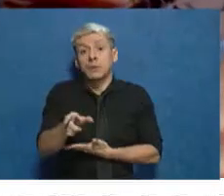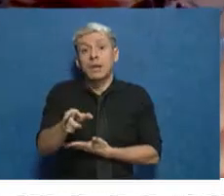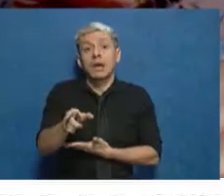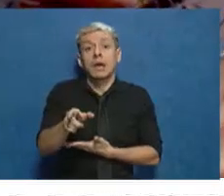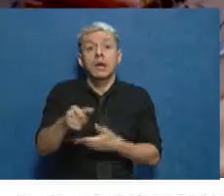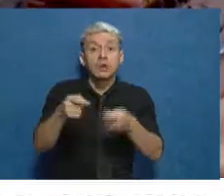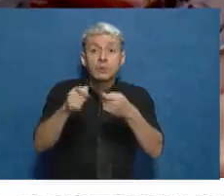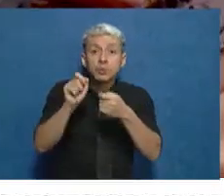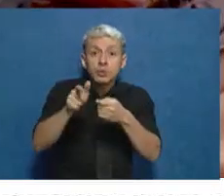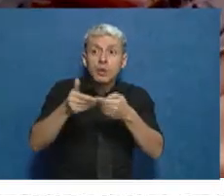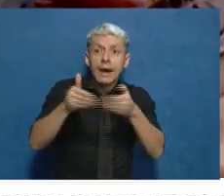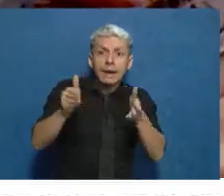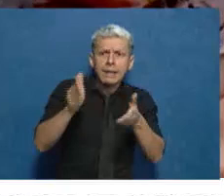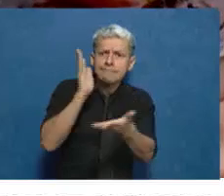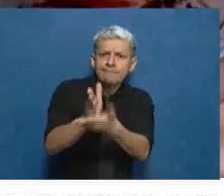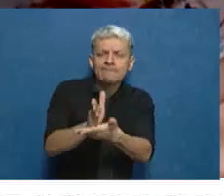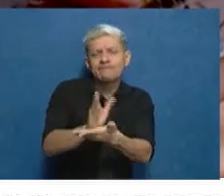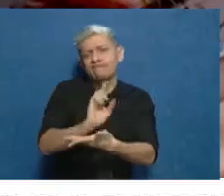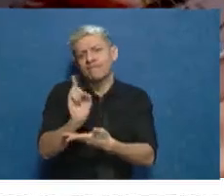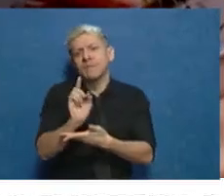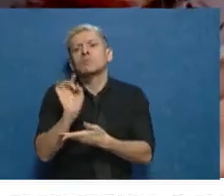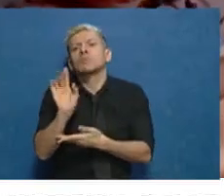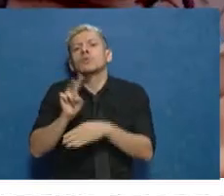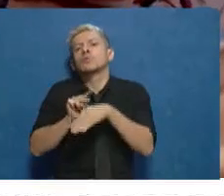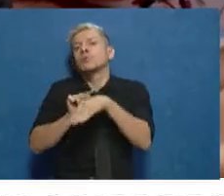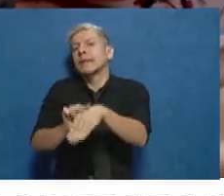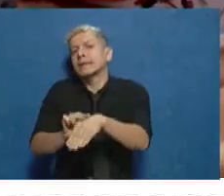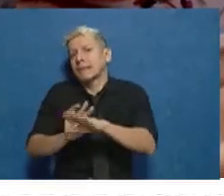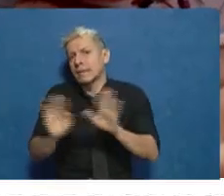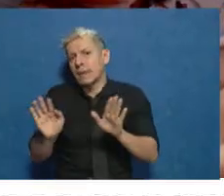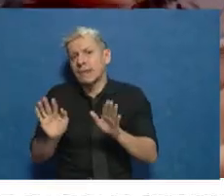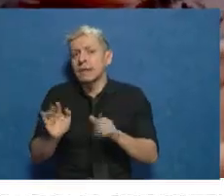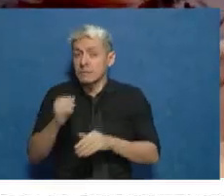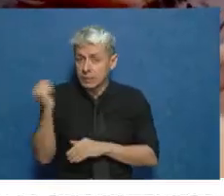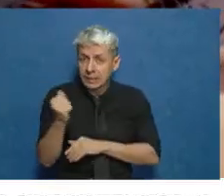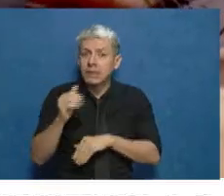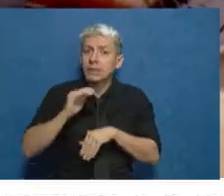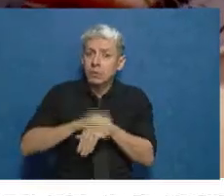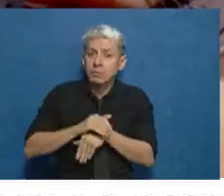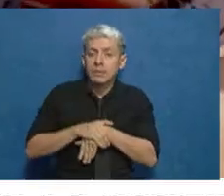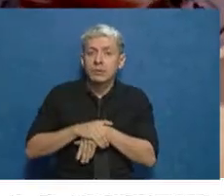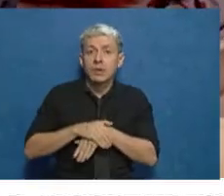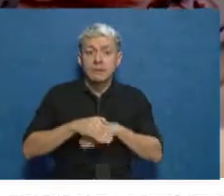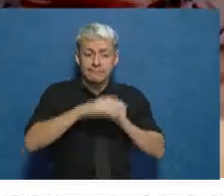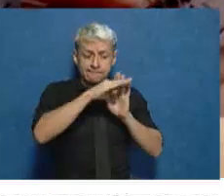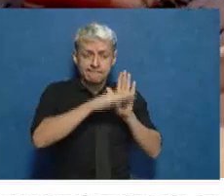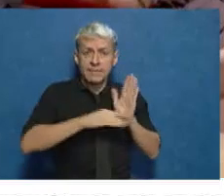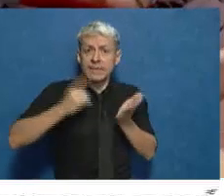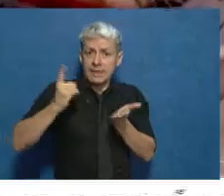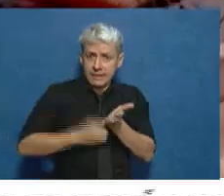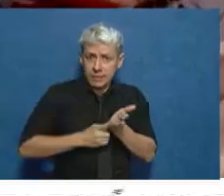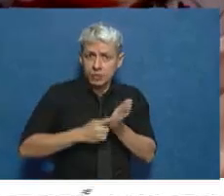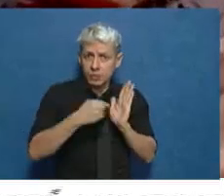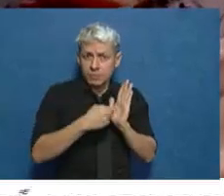también sugerimos la extensión de la jornada hasta las 20. Esto requiere de mucho compromiso. Y esa normativa o ese decreto en el que vamos a